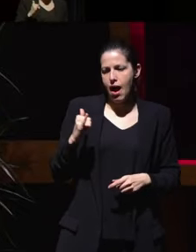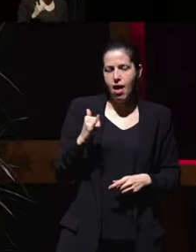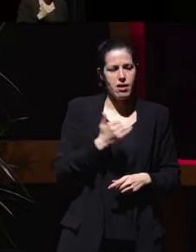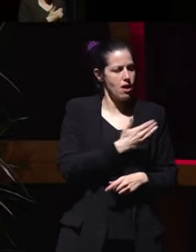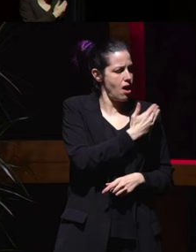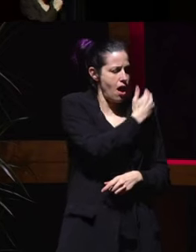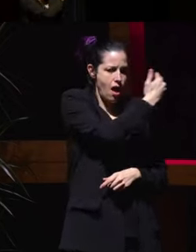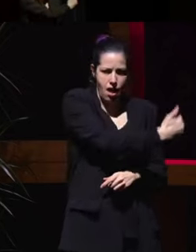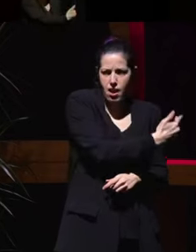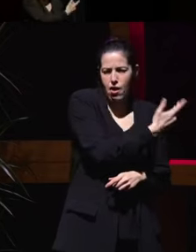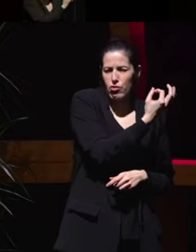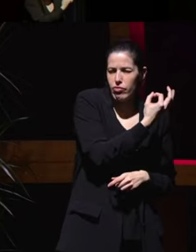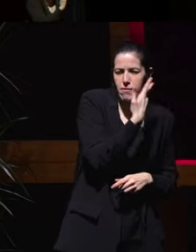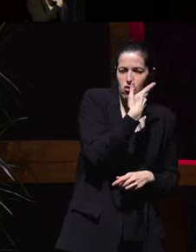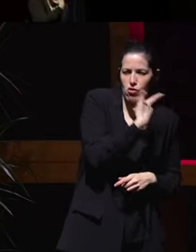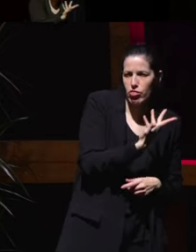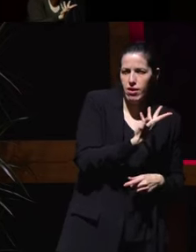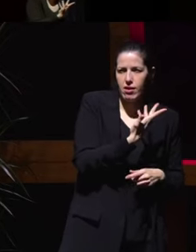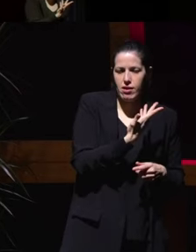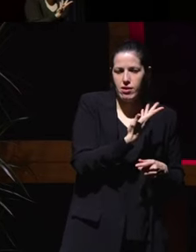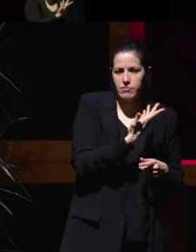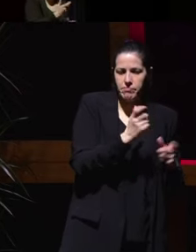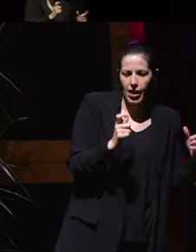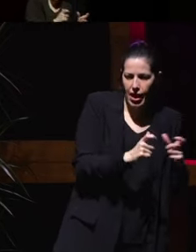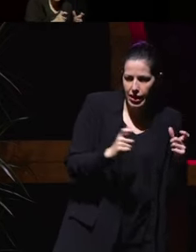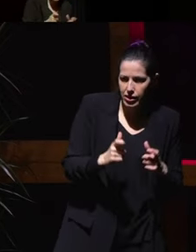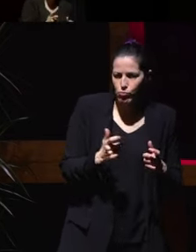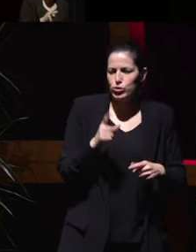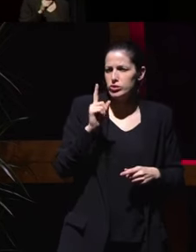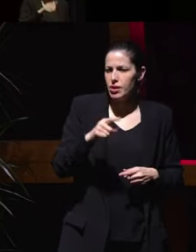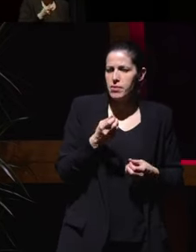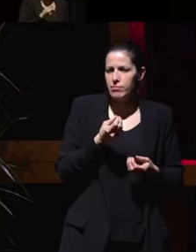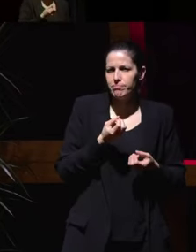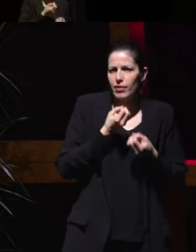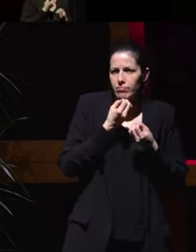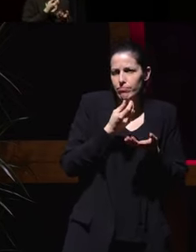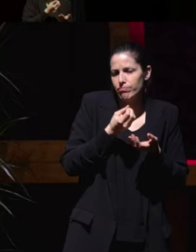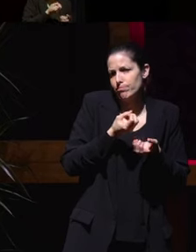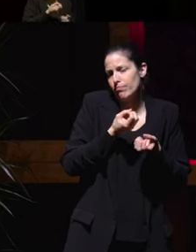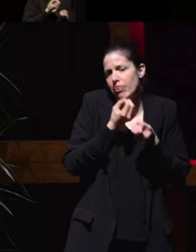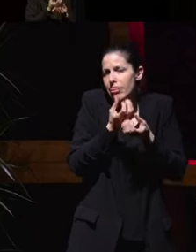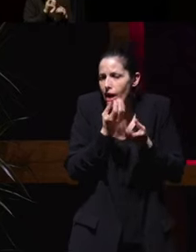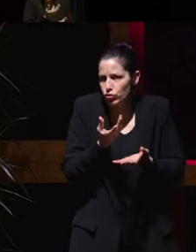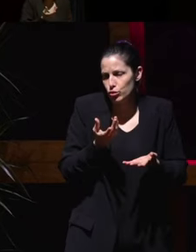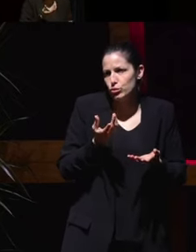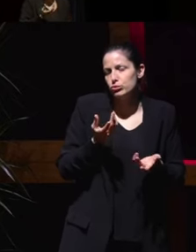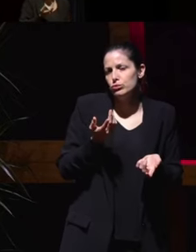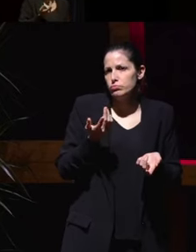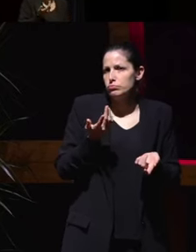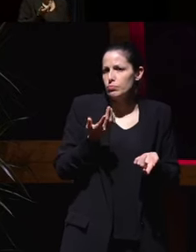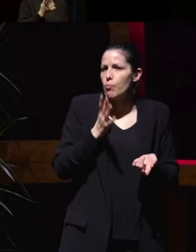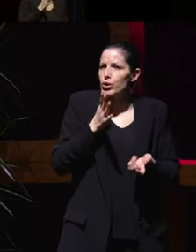que coñecer os equipos, ten que aportar algo diferente, ten que dar datos, e por iso todos os partidos requiren unha